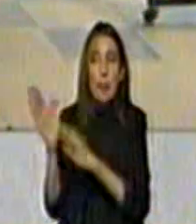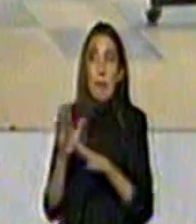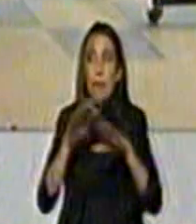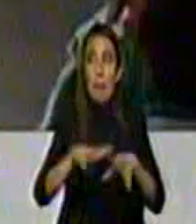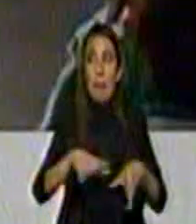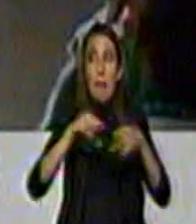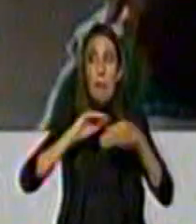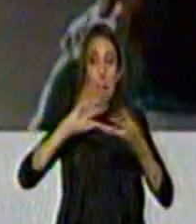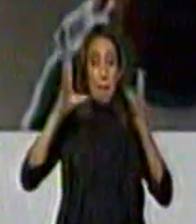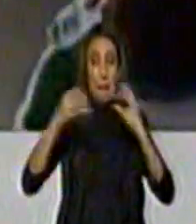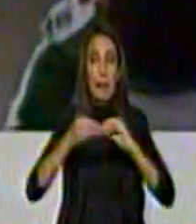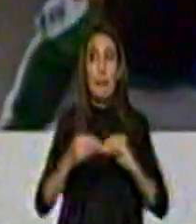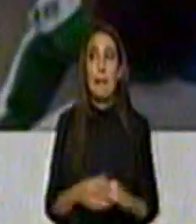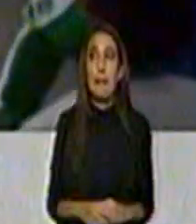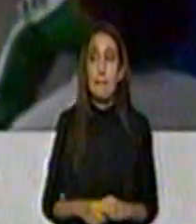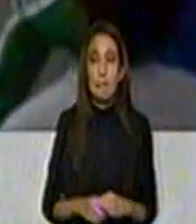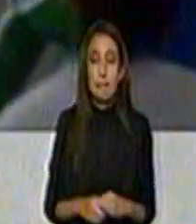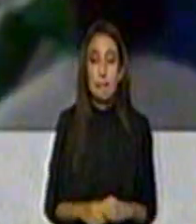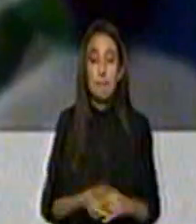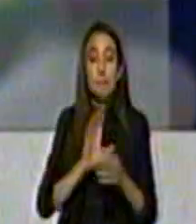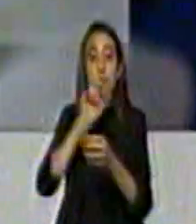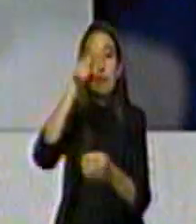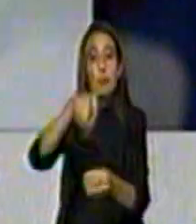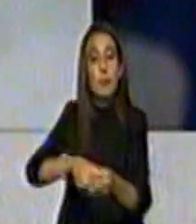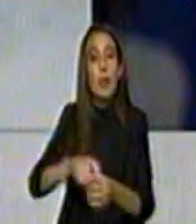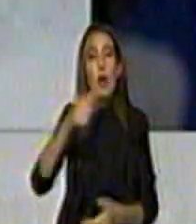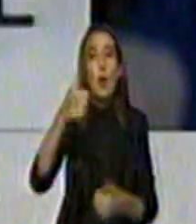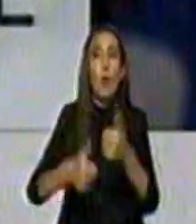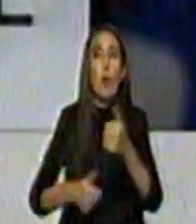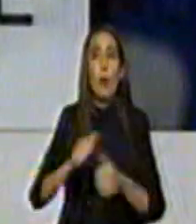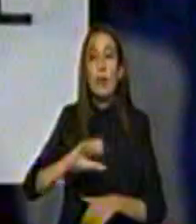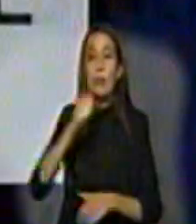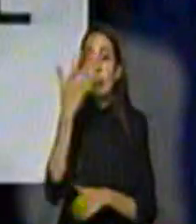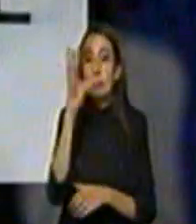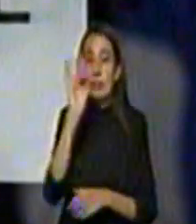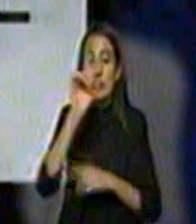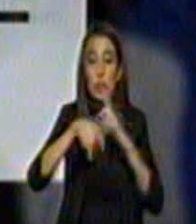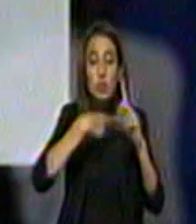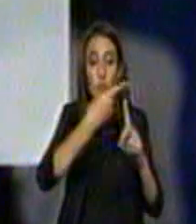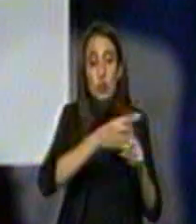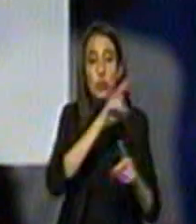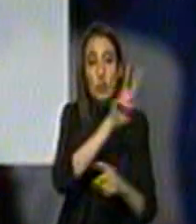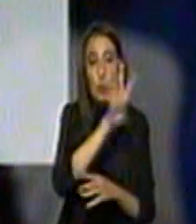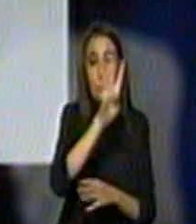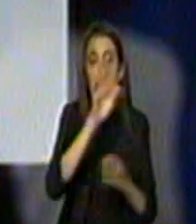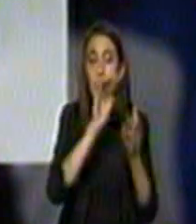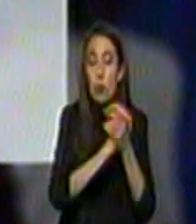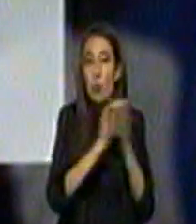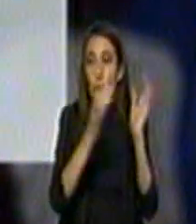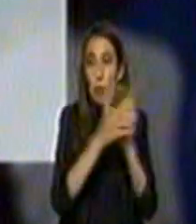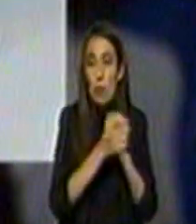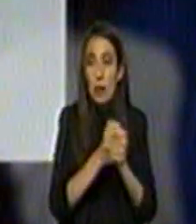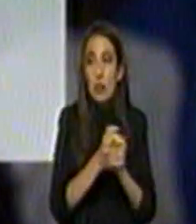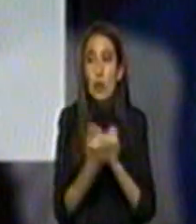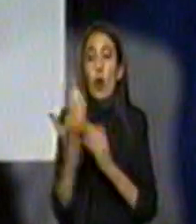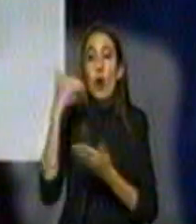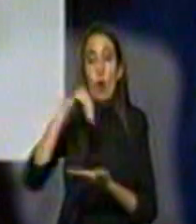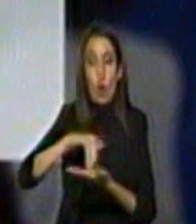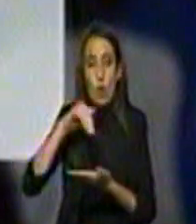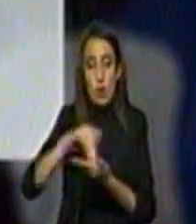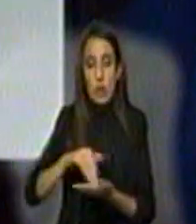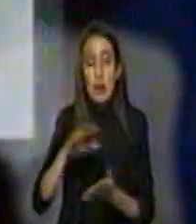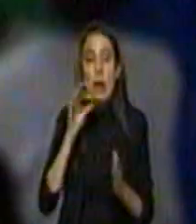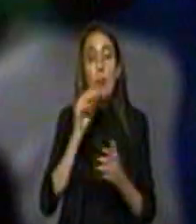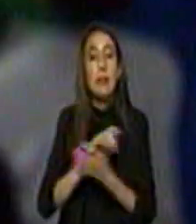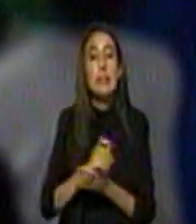en el proceso. La postulación se realizará del 18 al 24 de noviembre, las apelaciones entre el 9 y el